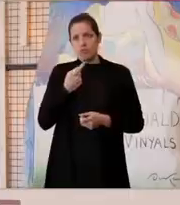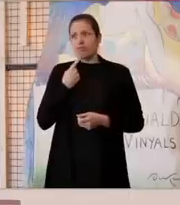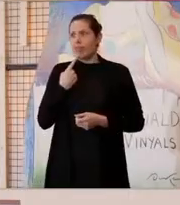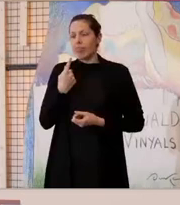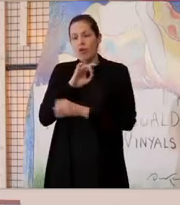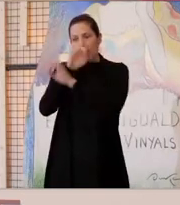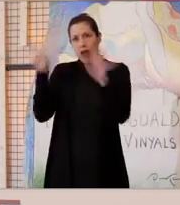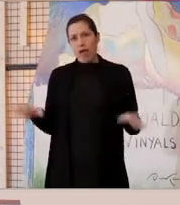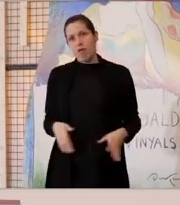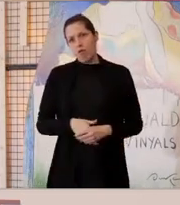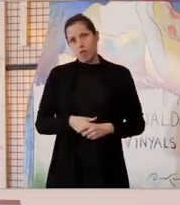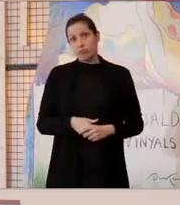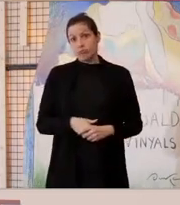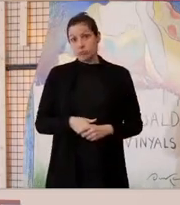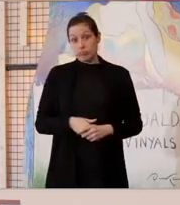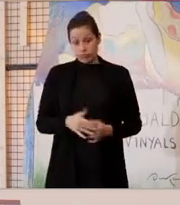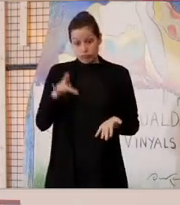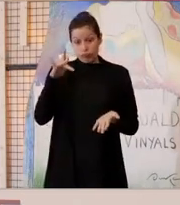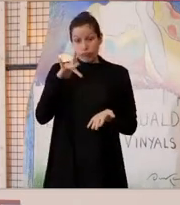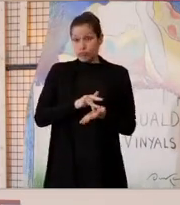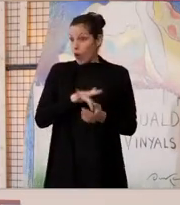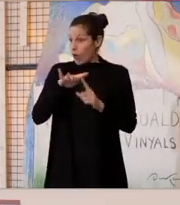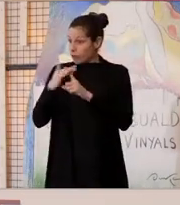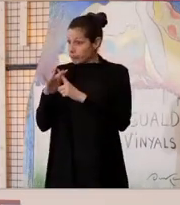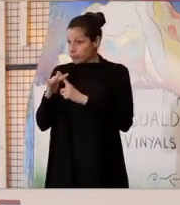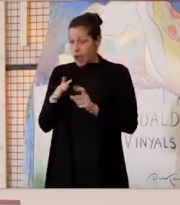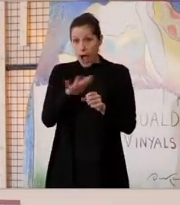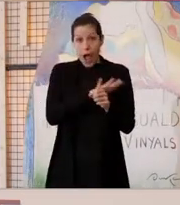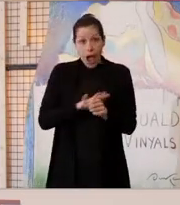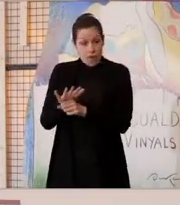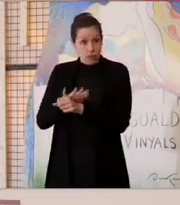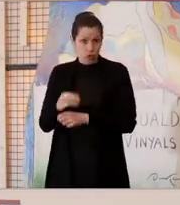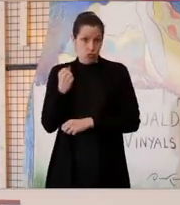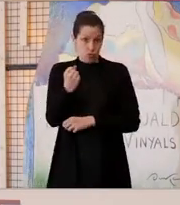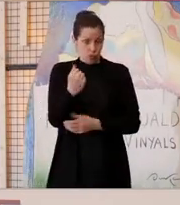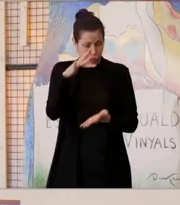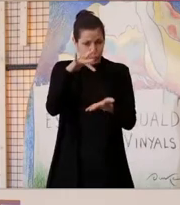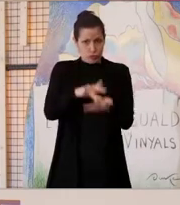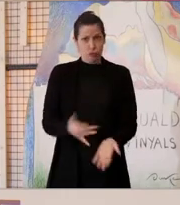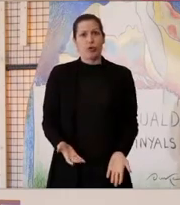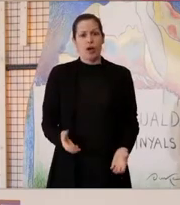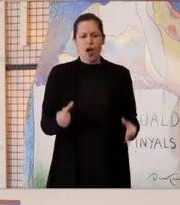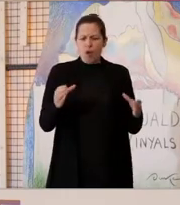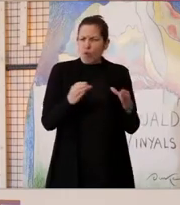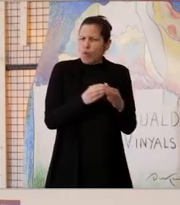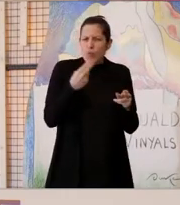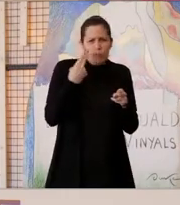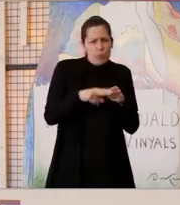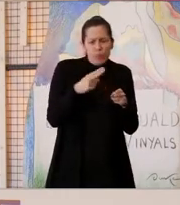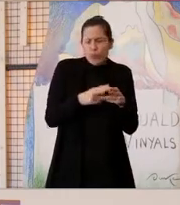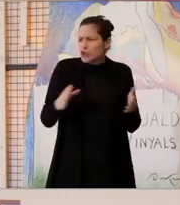claro esto ocurre en todos los ámbitos del Poder y desde luego en todos los grupos políticos